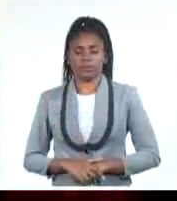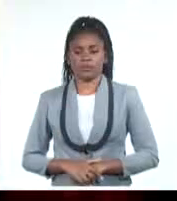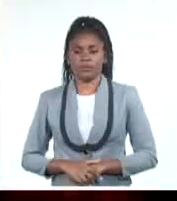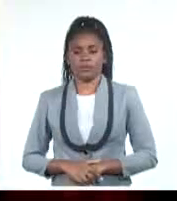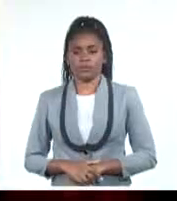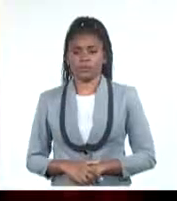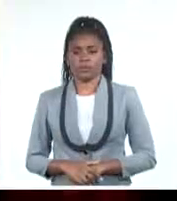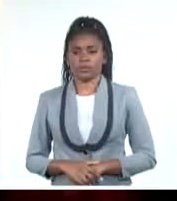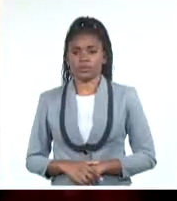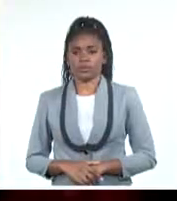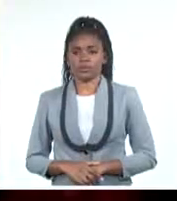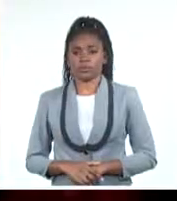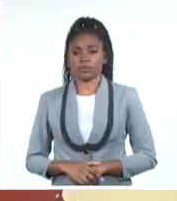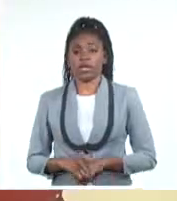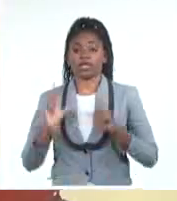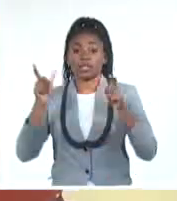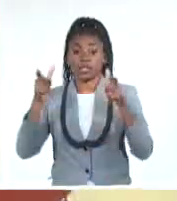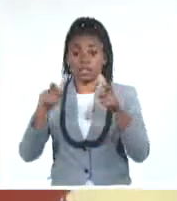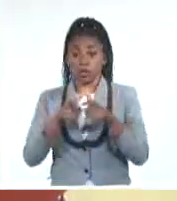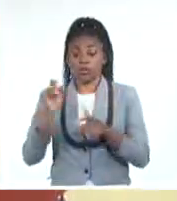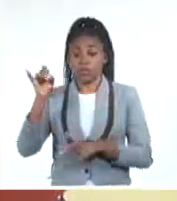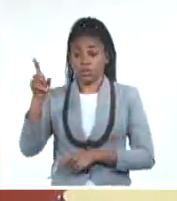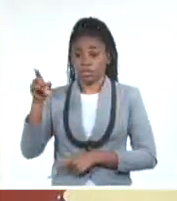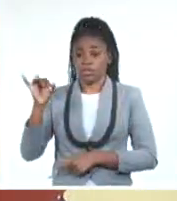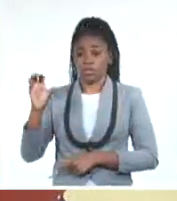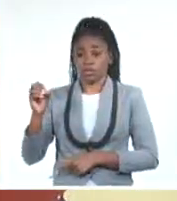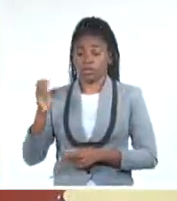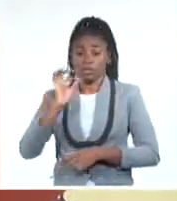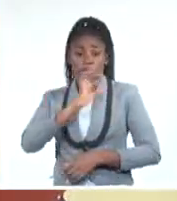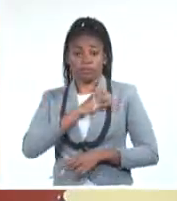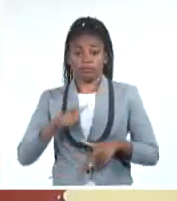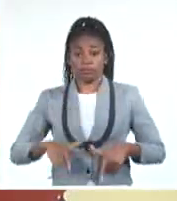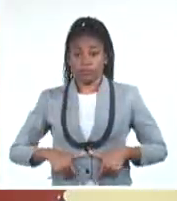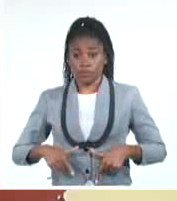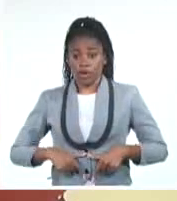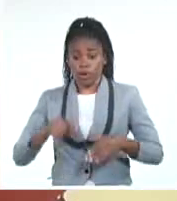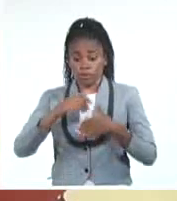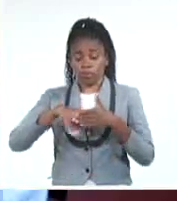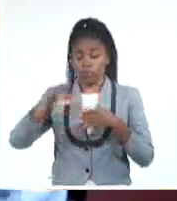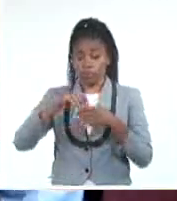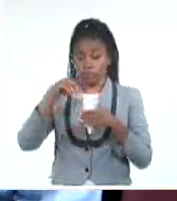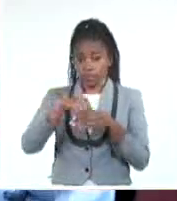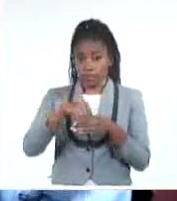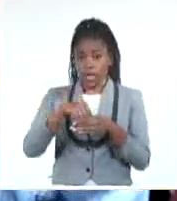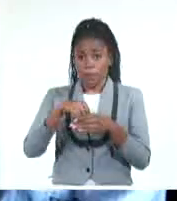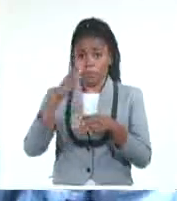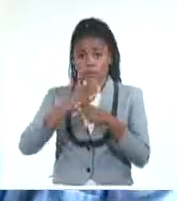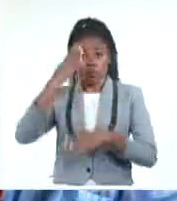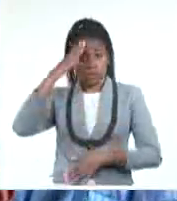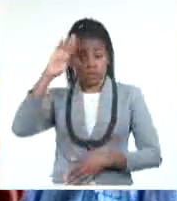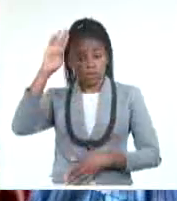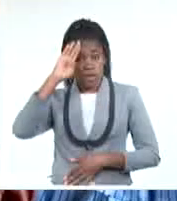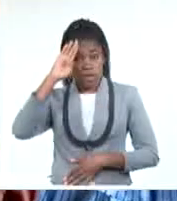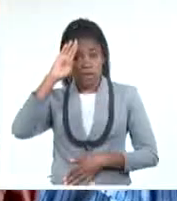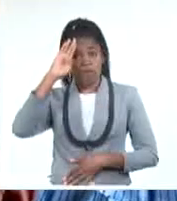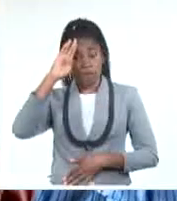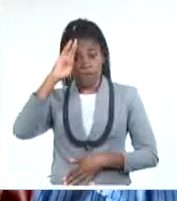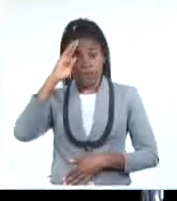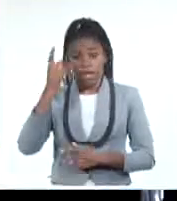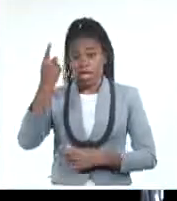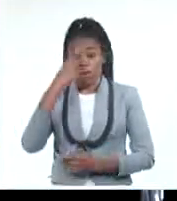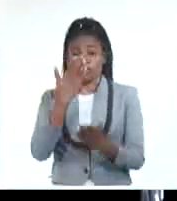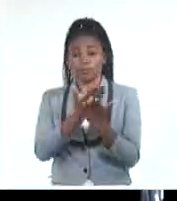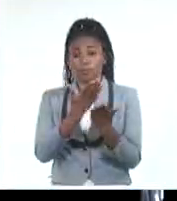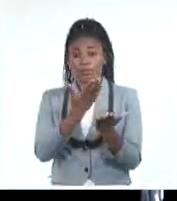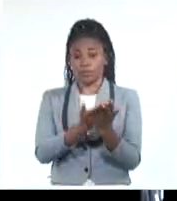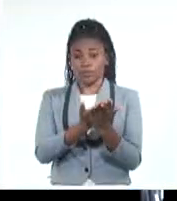Reunidos en sesión extraordinaria, los 160 delegados que conforman la Asamblea Municipal del Poder Popular de Contramaestre nominaron a sus candidatos a diputados